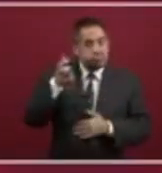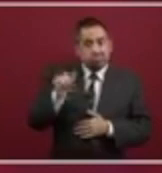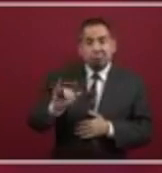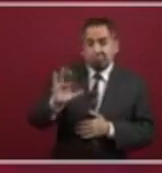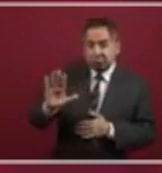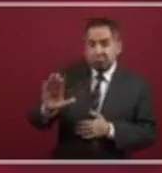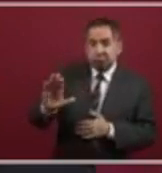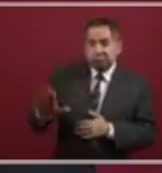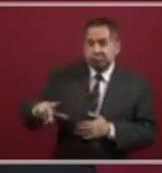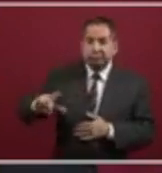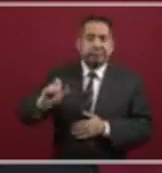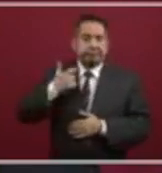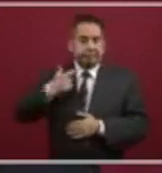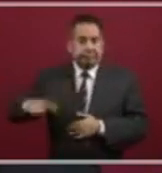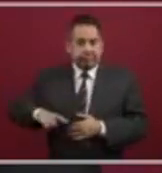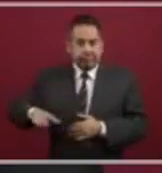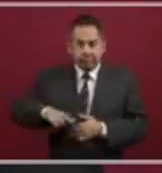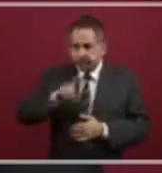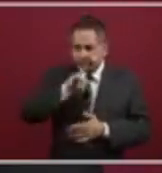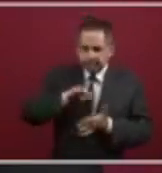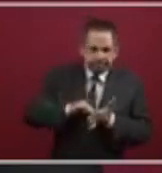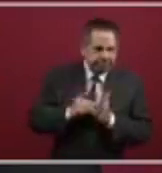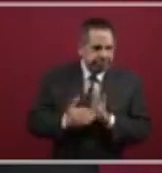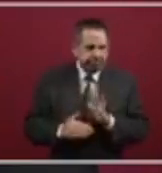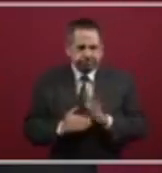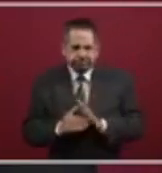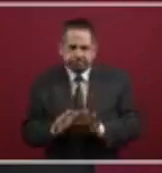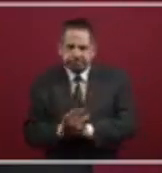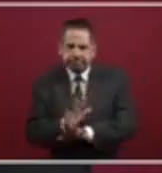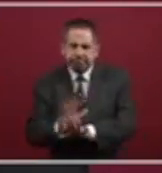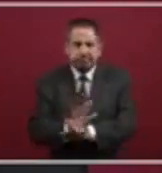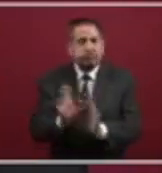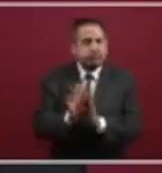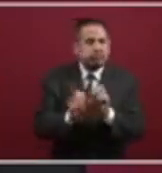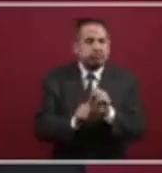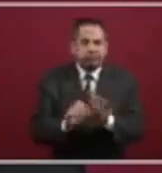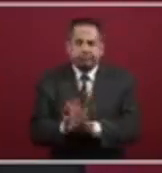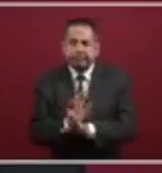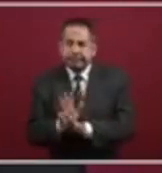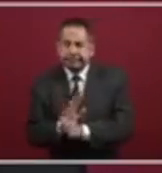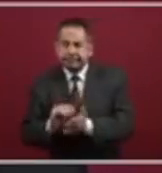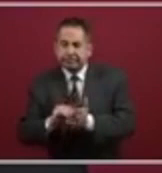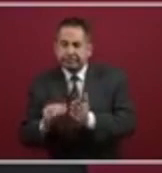silenciosa. Se hicieron cambios a la Constitución.